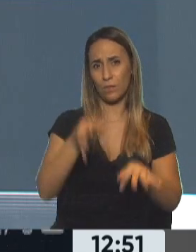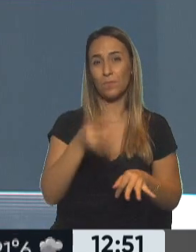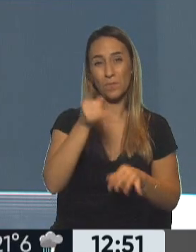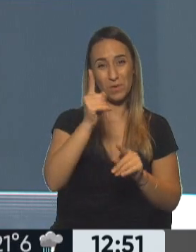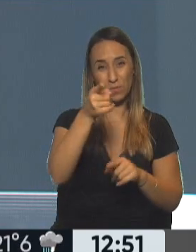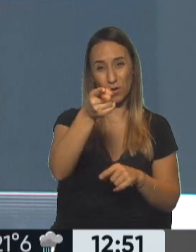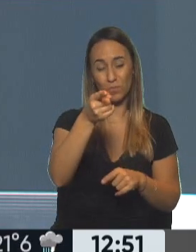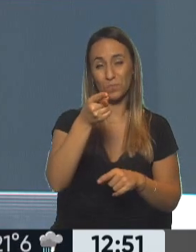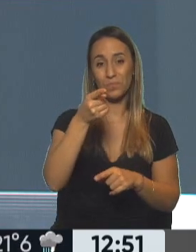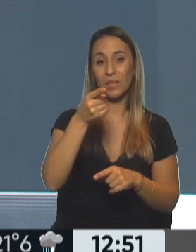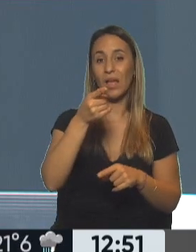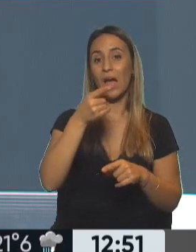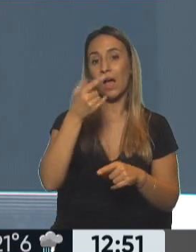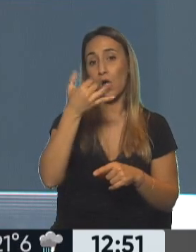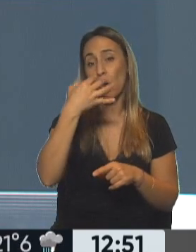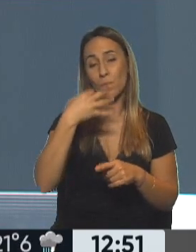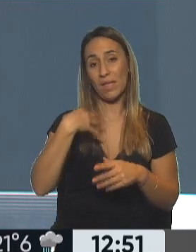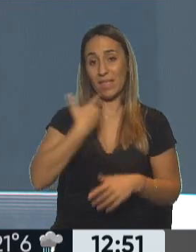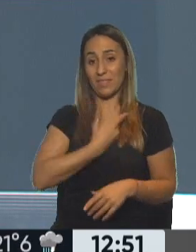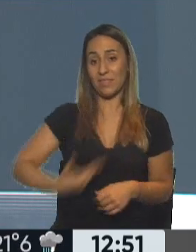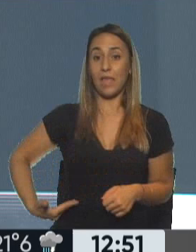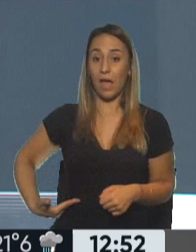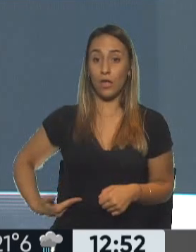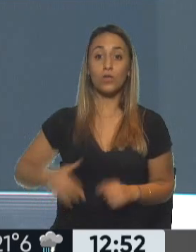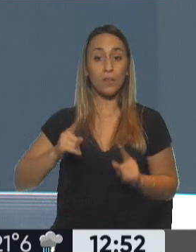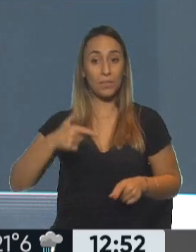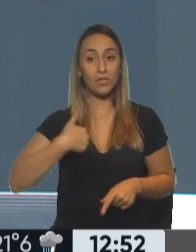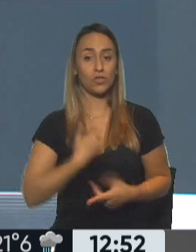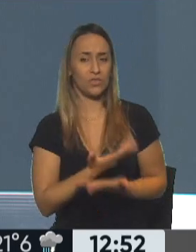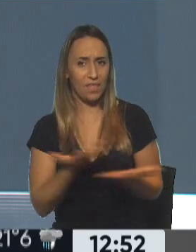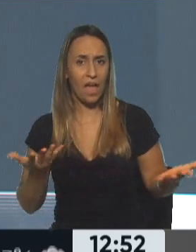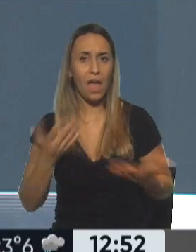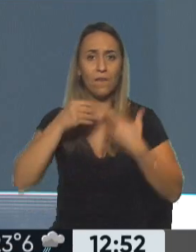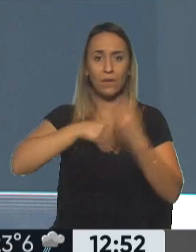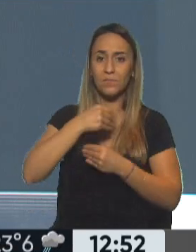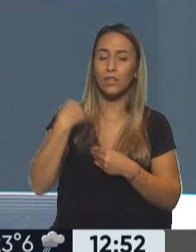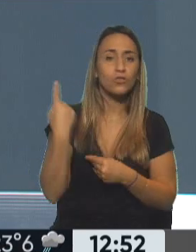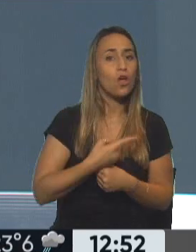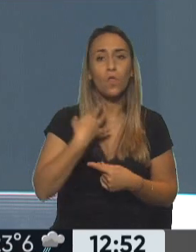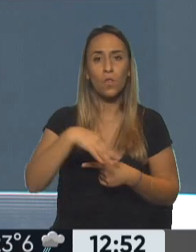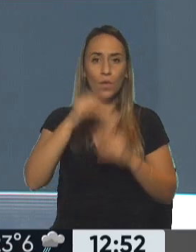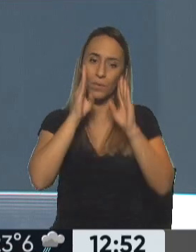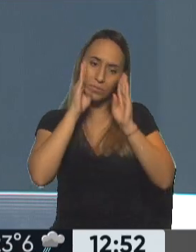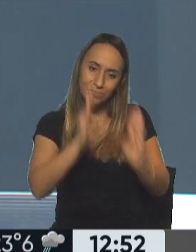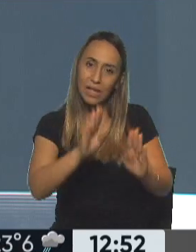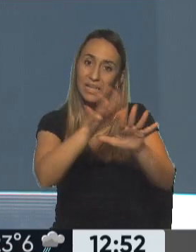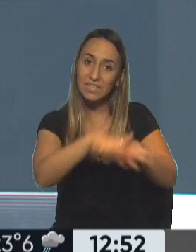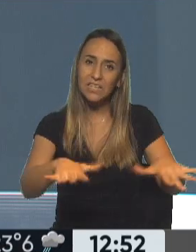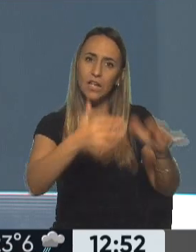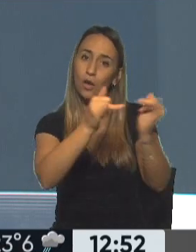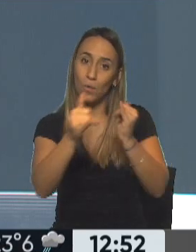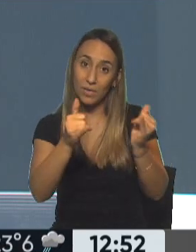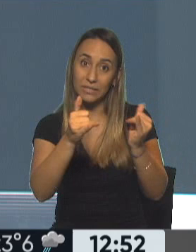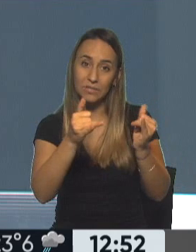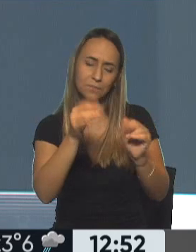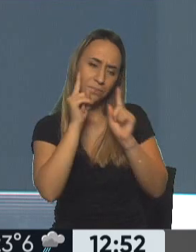bien decís, hay la obligación del Estado y de la sociedad y de las familias de escuchar a los niños, niñas y adolescentes. La escucha,